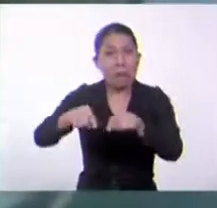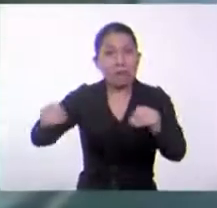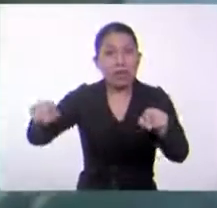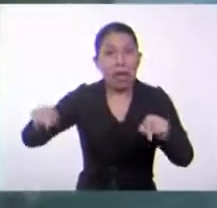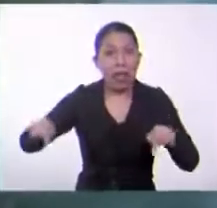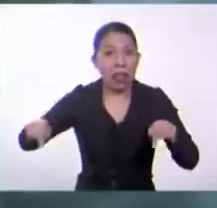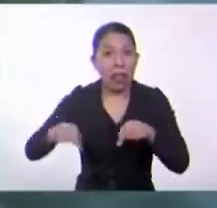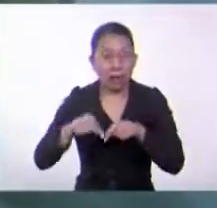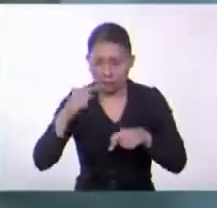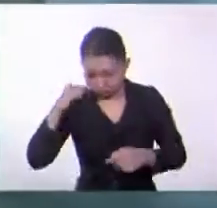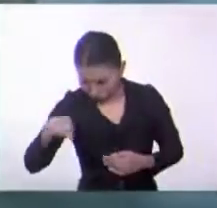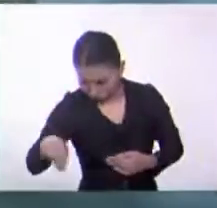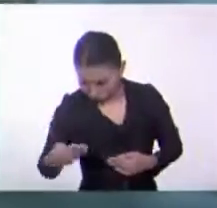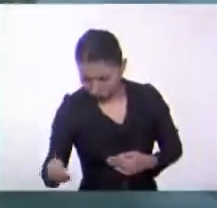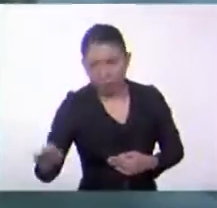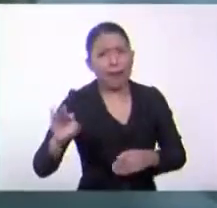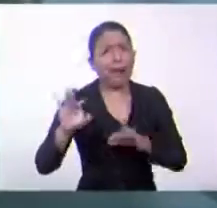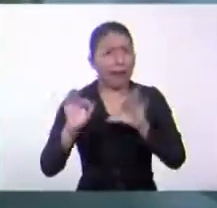este país.